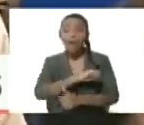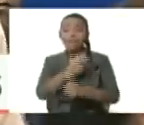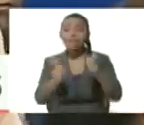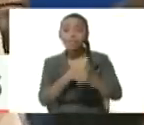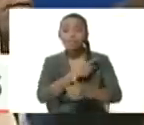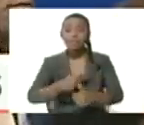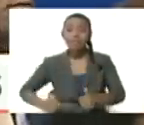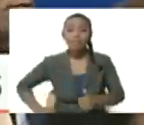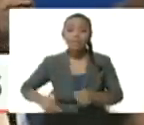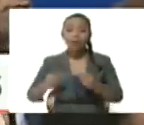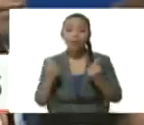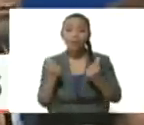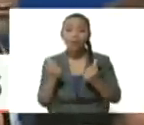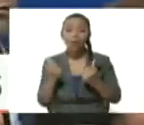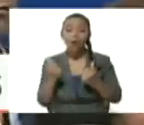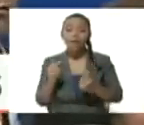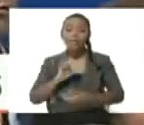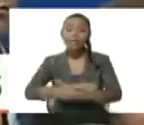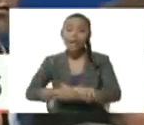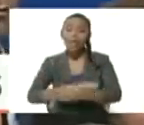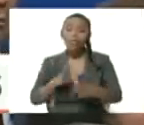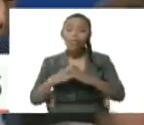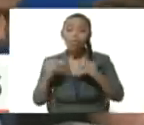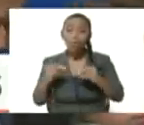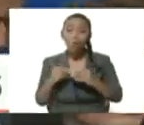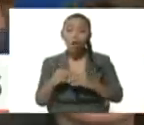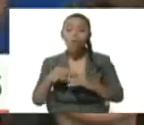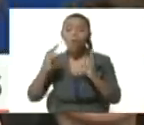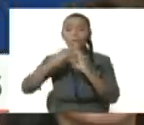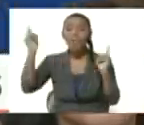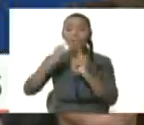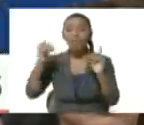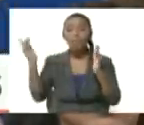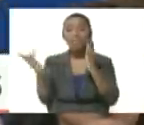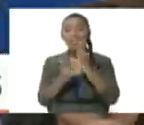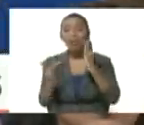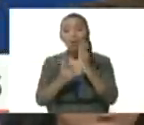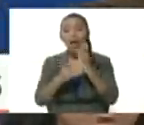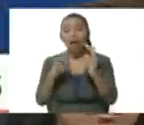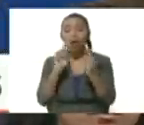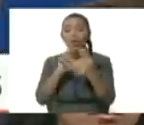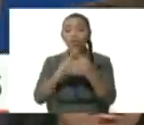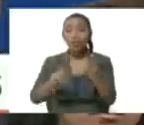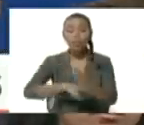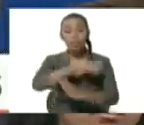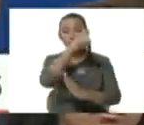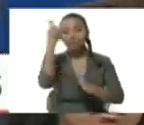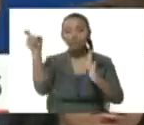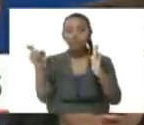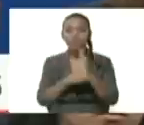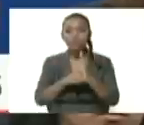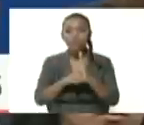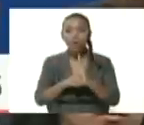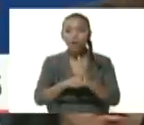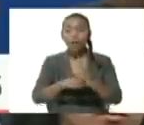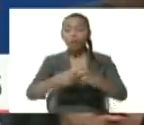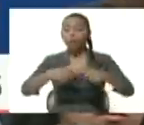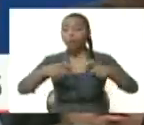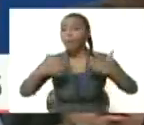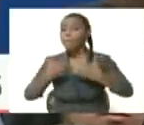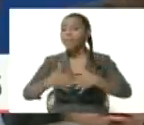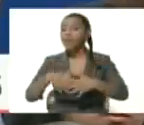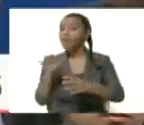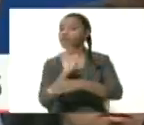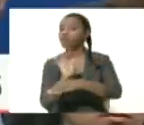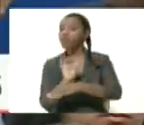económico, ya que el CENIA cuenta con toda una plataforma tecnológica que le permite conocer a plenitud cómo, la cantidad de empresas que funcionan en